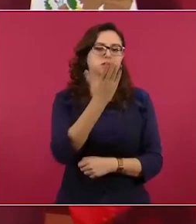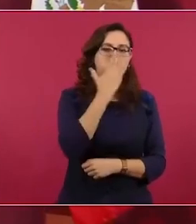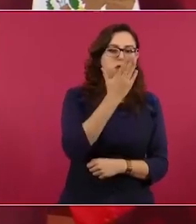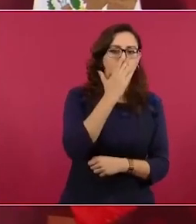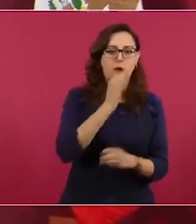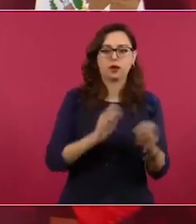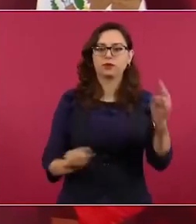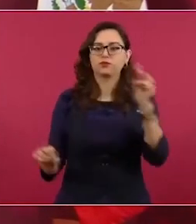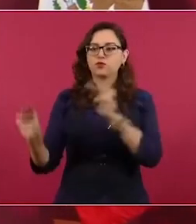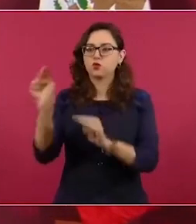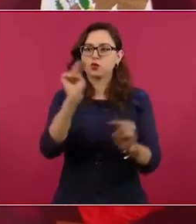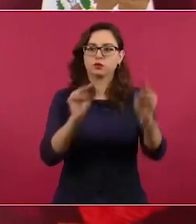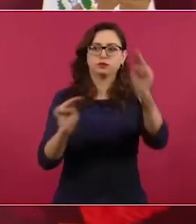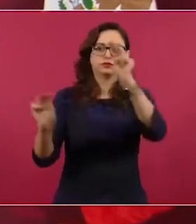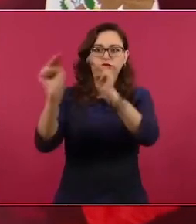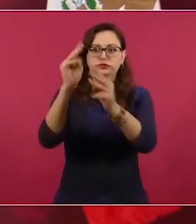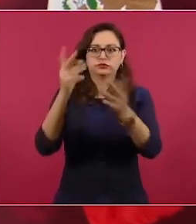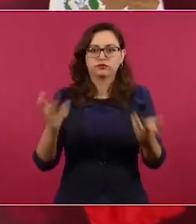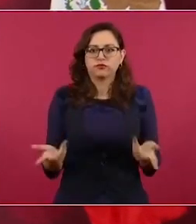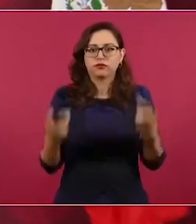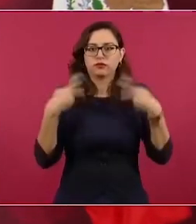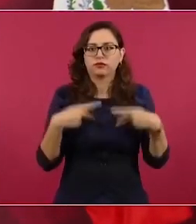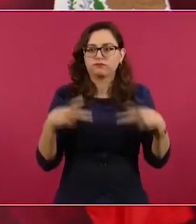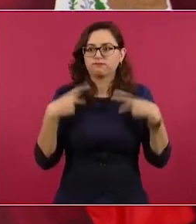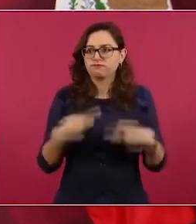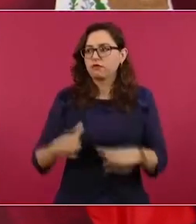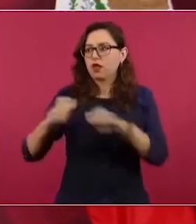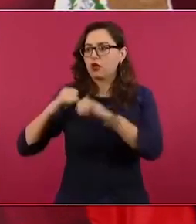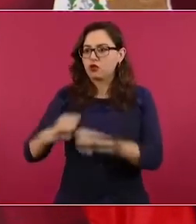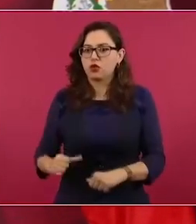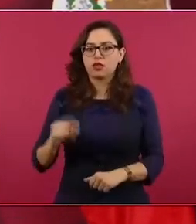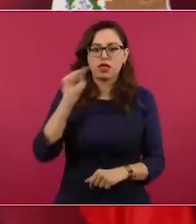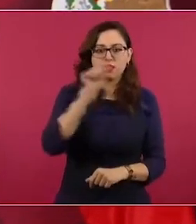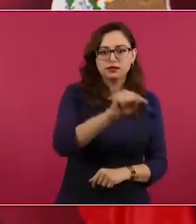y me he reunido con todas las autoridades.